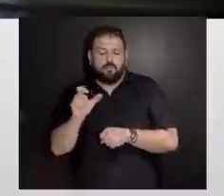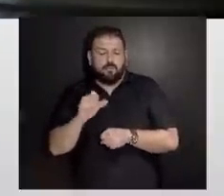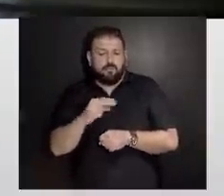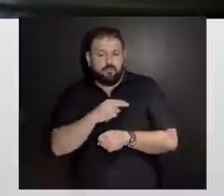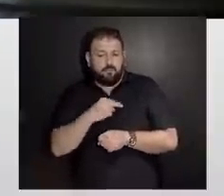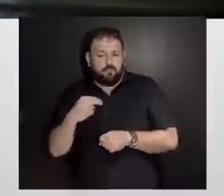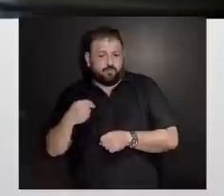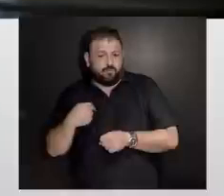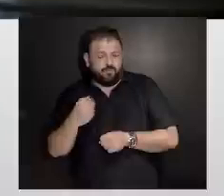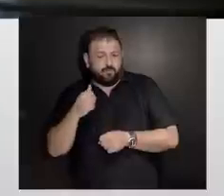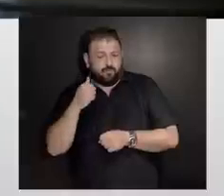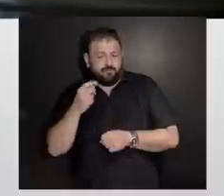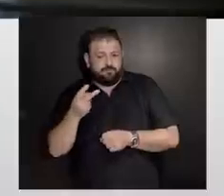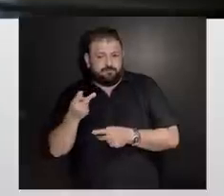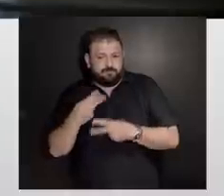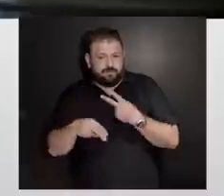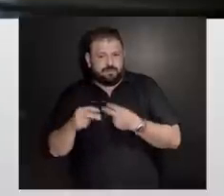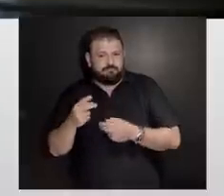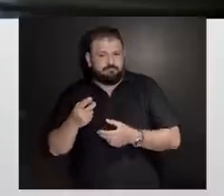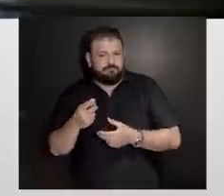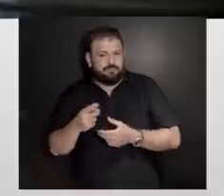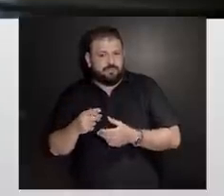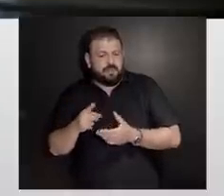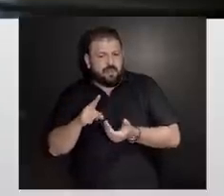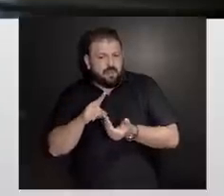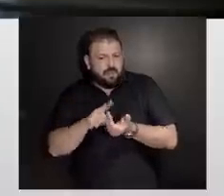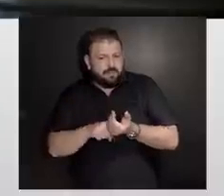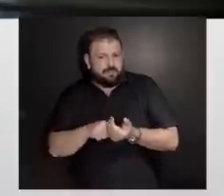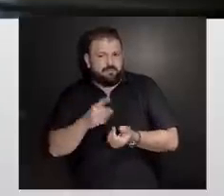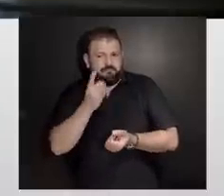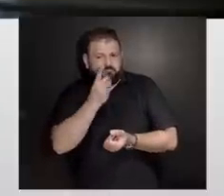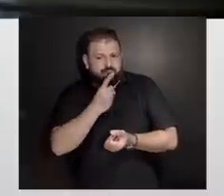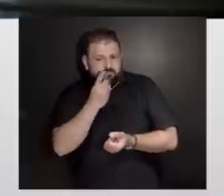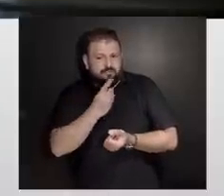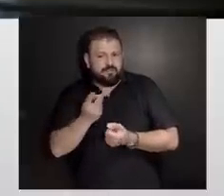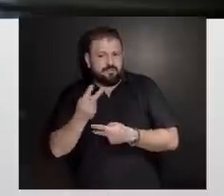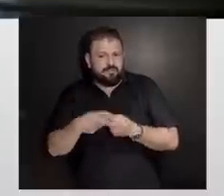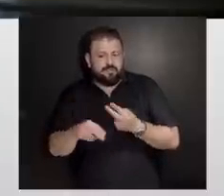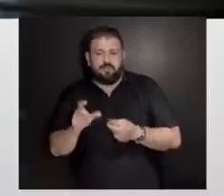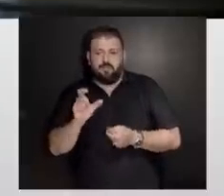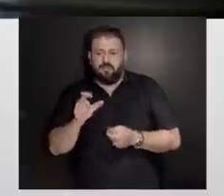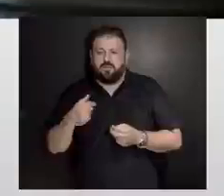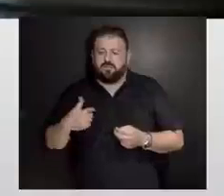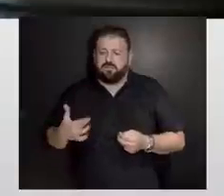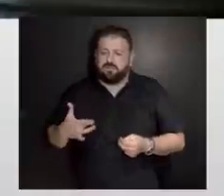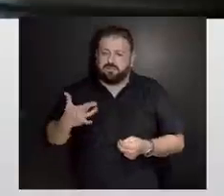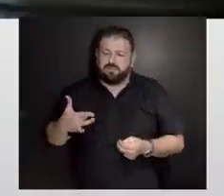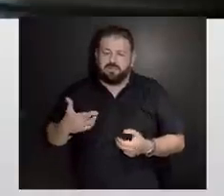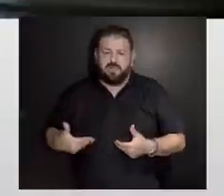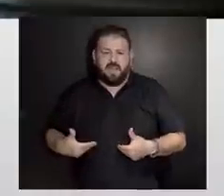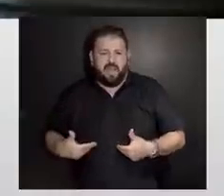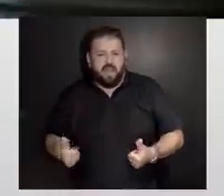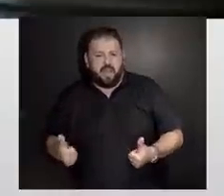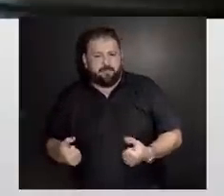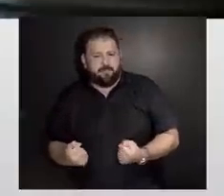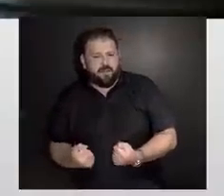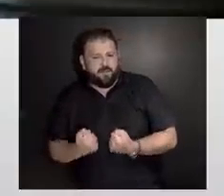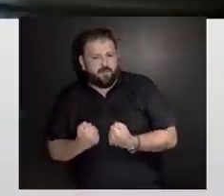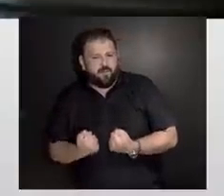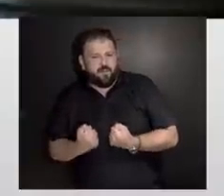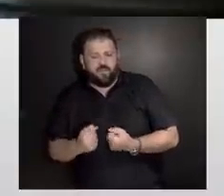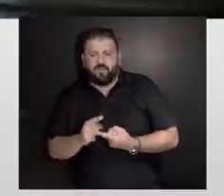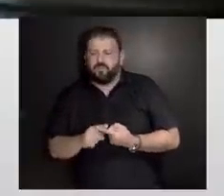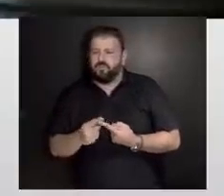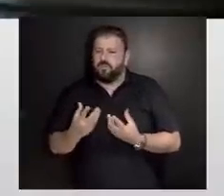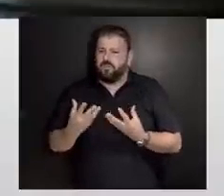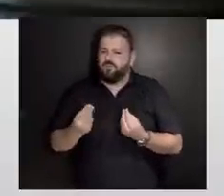estamos presentando síntomas de diabetes, por ejemplo, lo que mencionábamos, ¿no? Mucha hambre, mucha orina, mucha sed, pérdida de peso, y